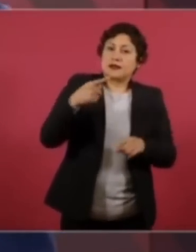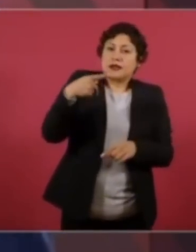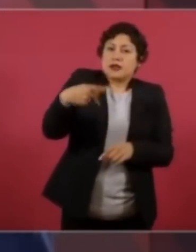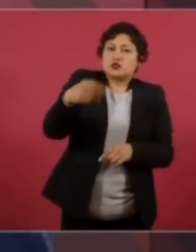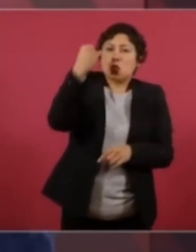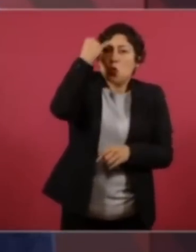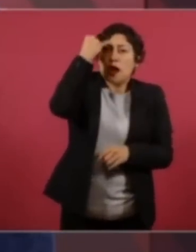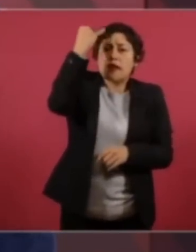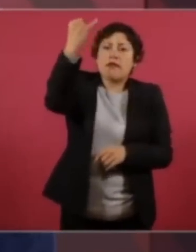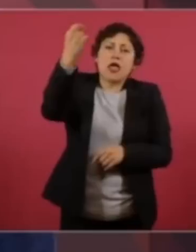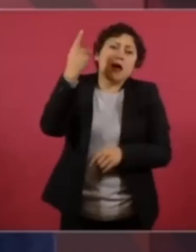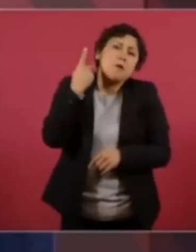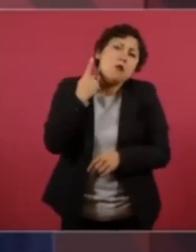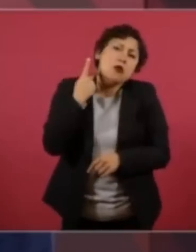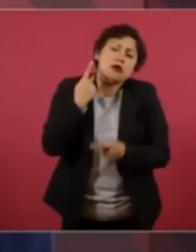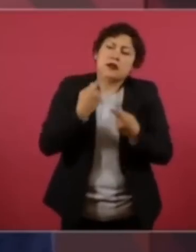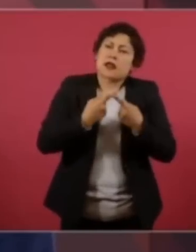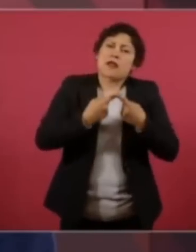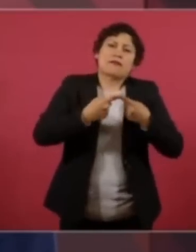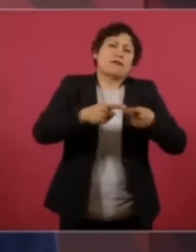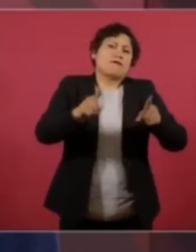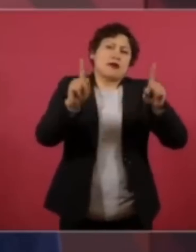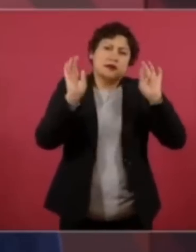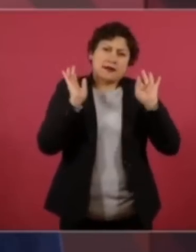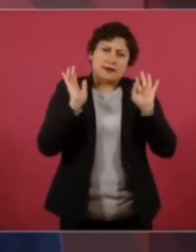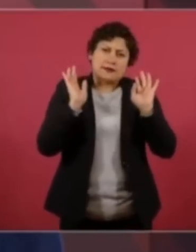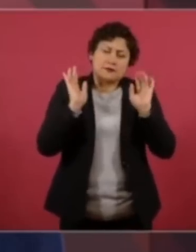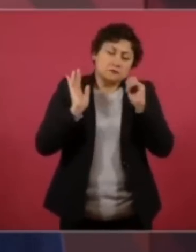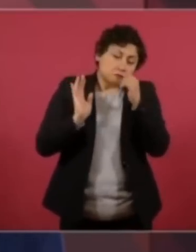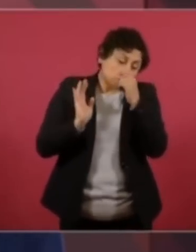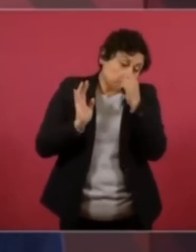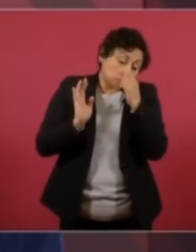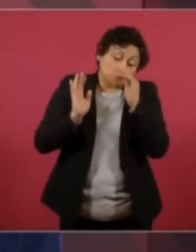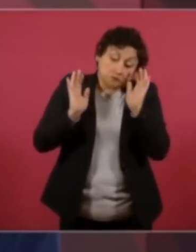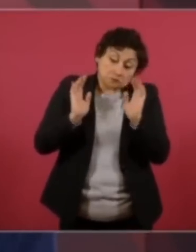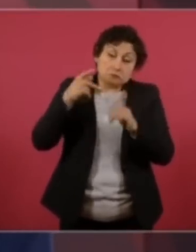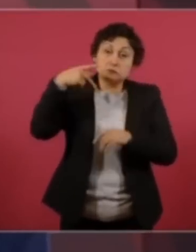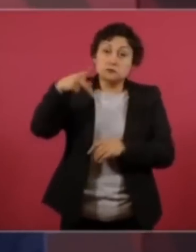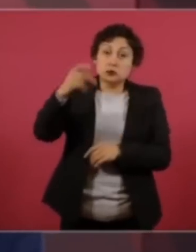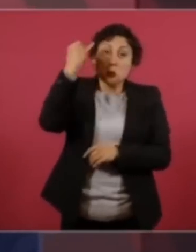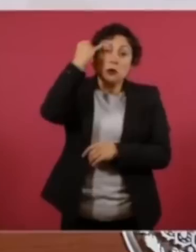doctrina, si se le puede llamar doctrina a eso,